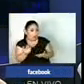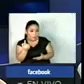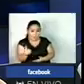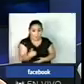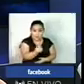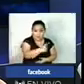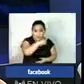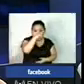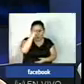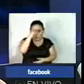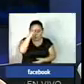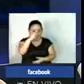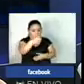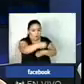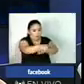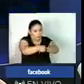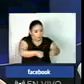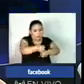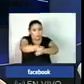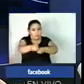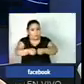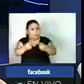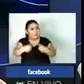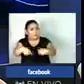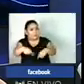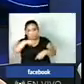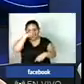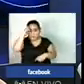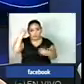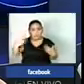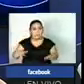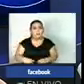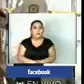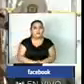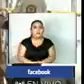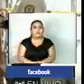los colaboradores de los diferentes departamentos que continúan con sus labores